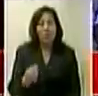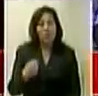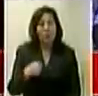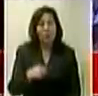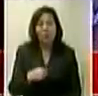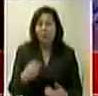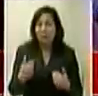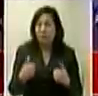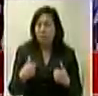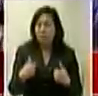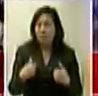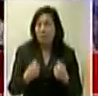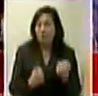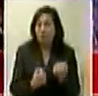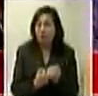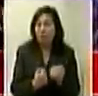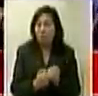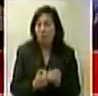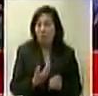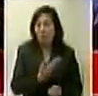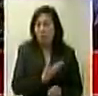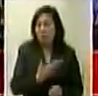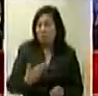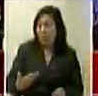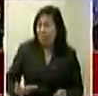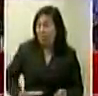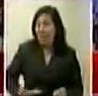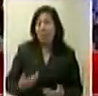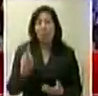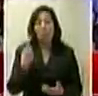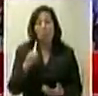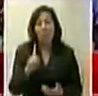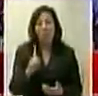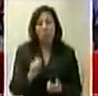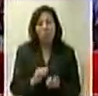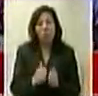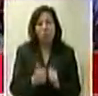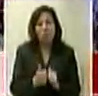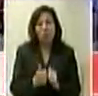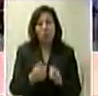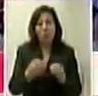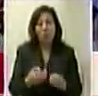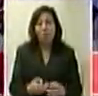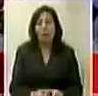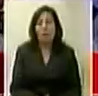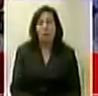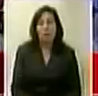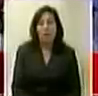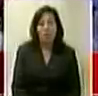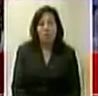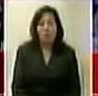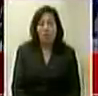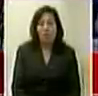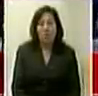Nosotros tenemos que apoyar a nuestro presidente para un cambio de verdad,